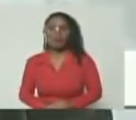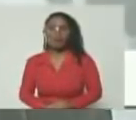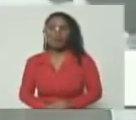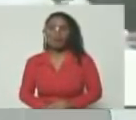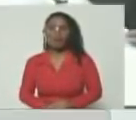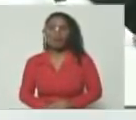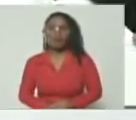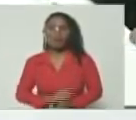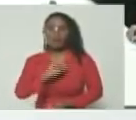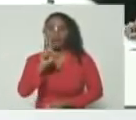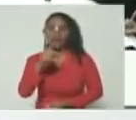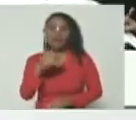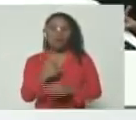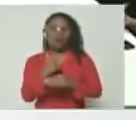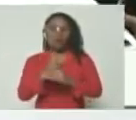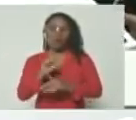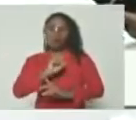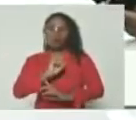Si no, no estuviéramos aquí.